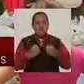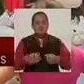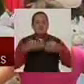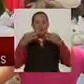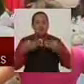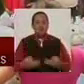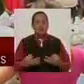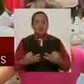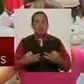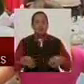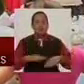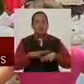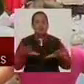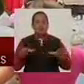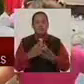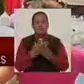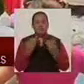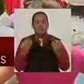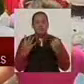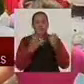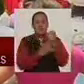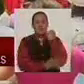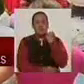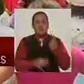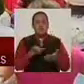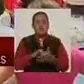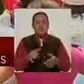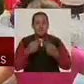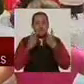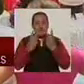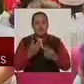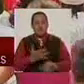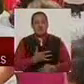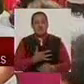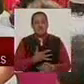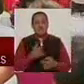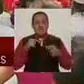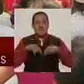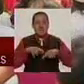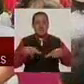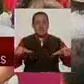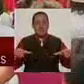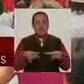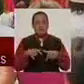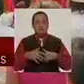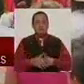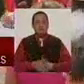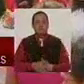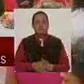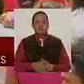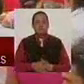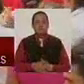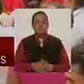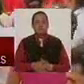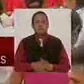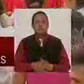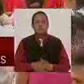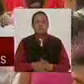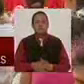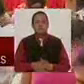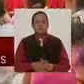definitivamente esa pobreza que se ve y se siente en esta región. Ayú, hay que